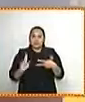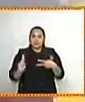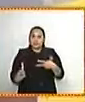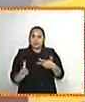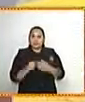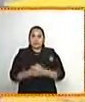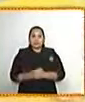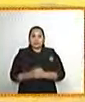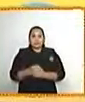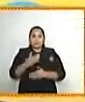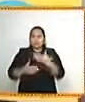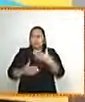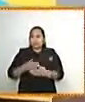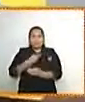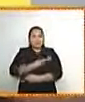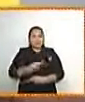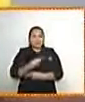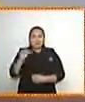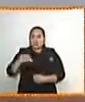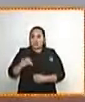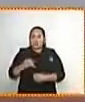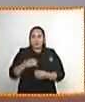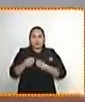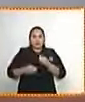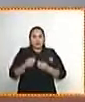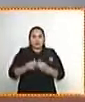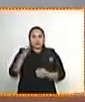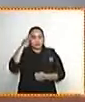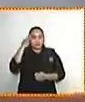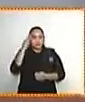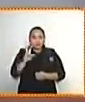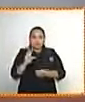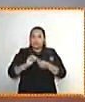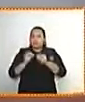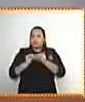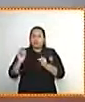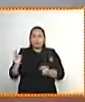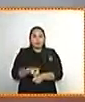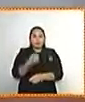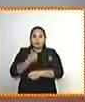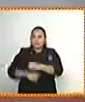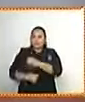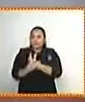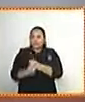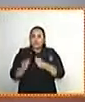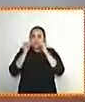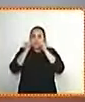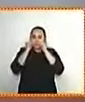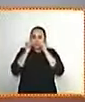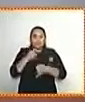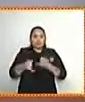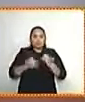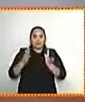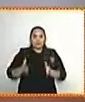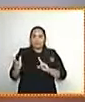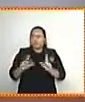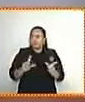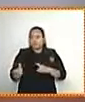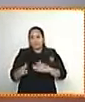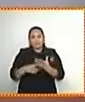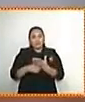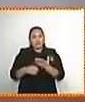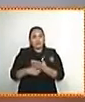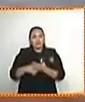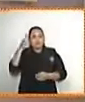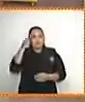51. Continuamos la diversión de este sorteo conociendo los tres números ganadores de Pega 3. Así que atento jugador con su boleto en mano, porque